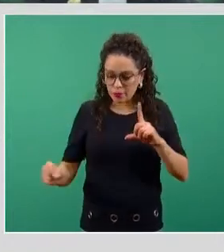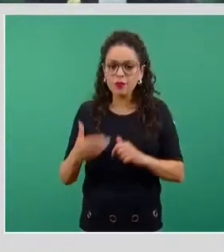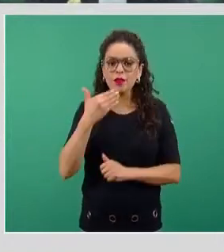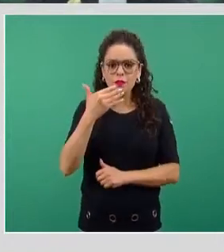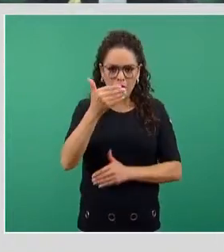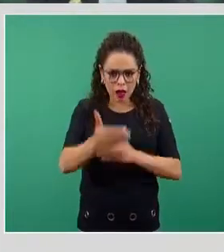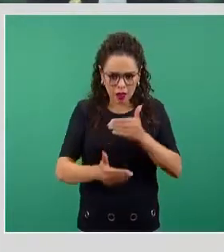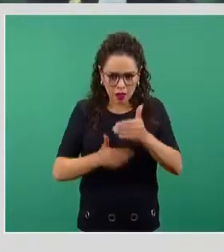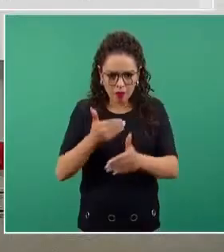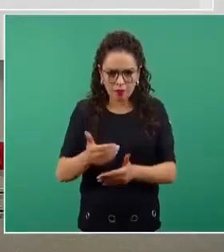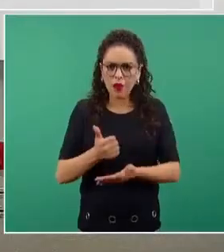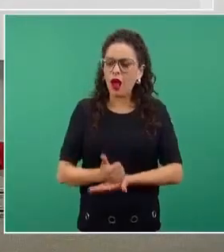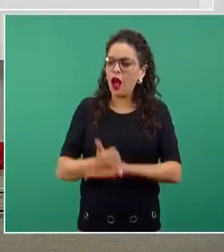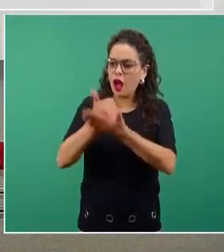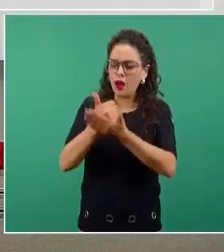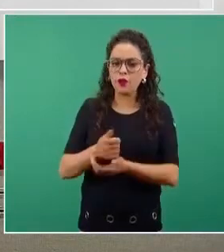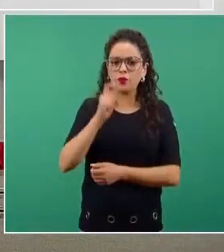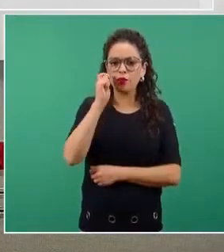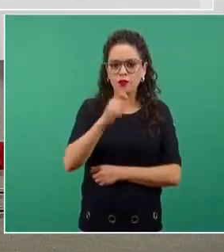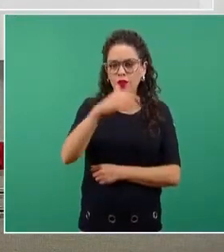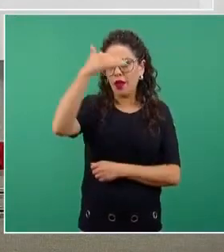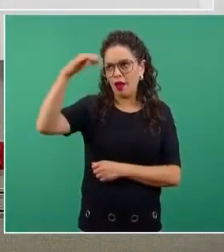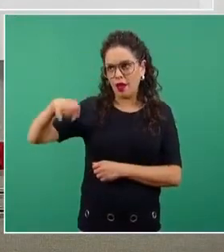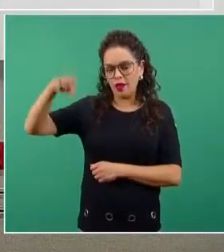adultos mayores. Pues son las